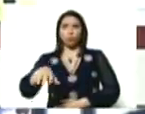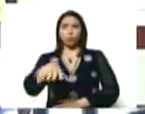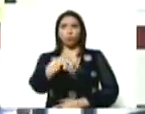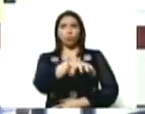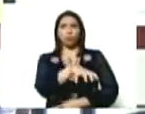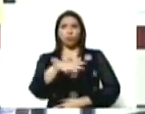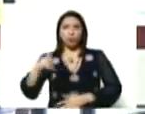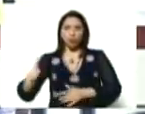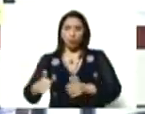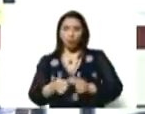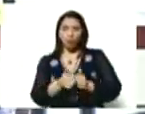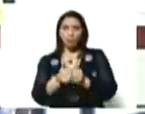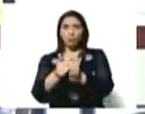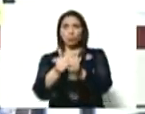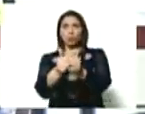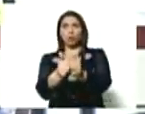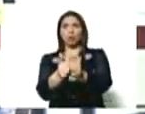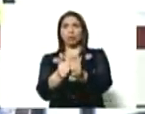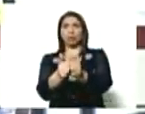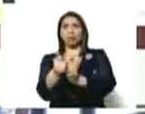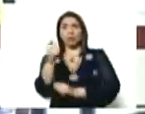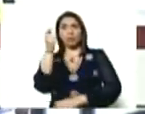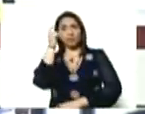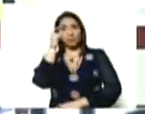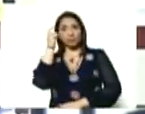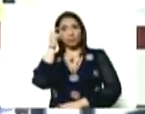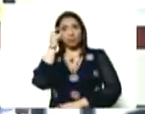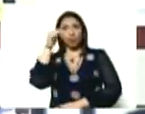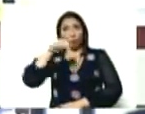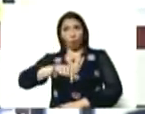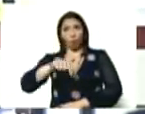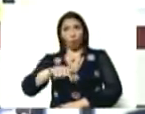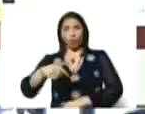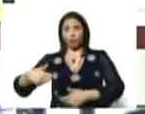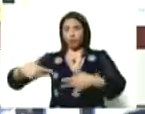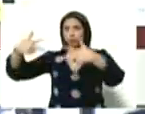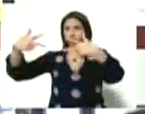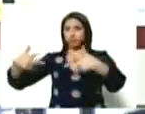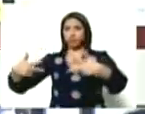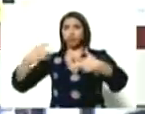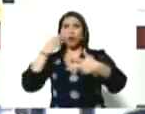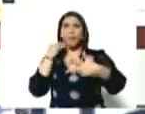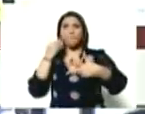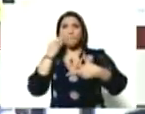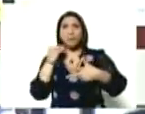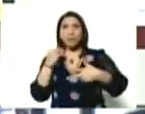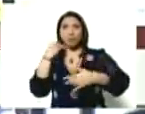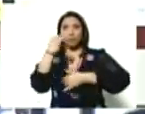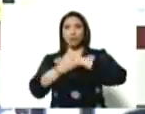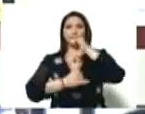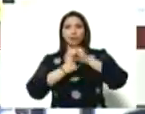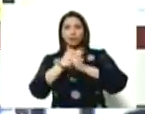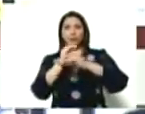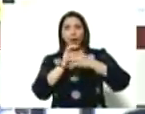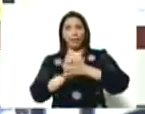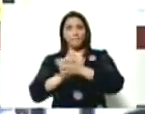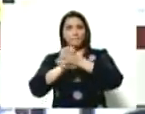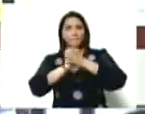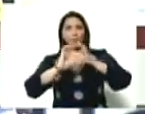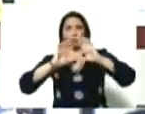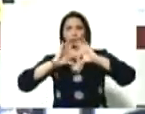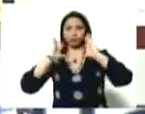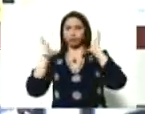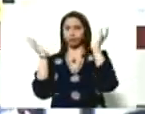que nos acompañan vía videoconferencia, a los compañeros expertos internacionales y compañeros del mundo que